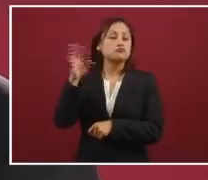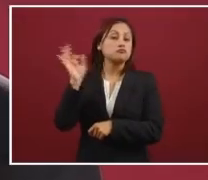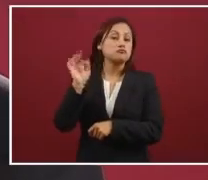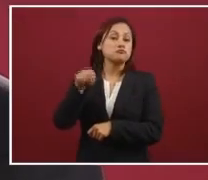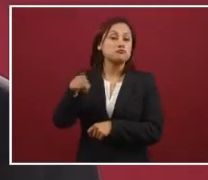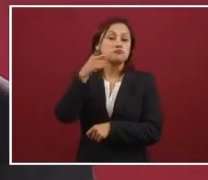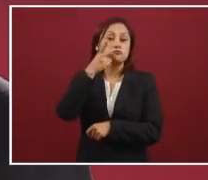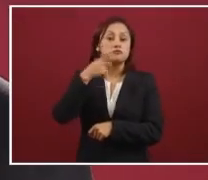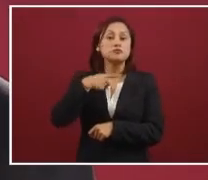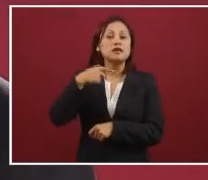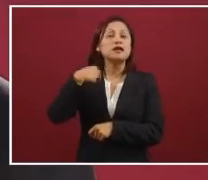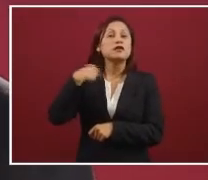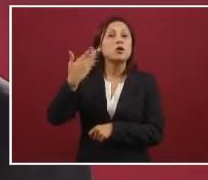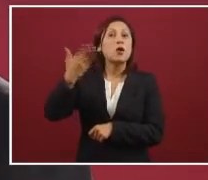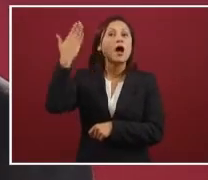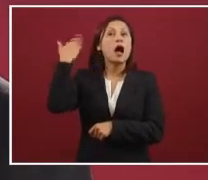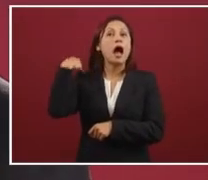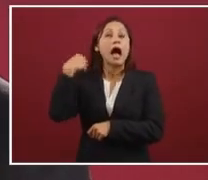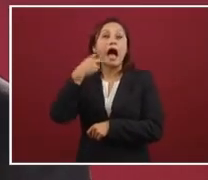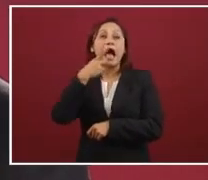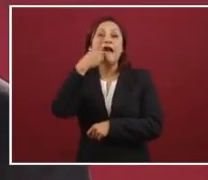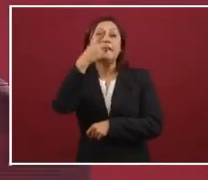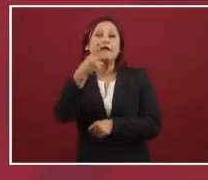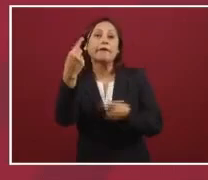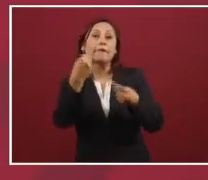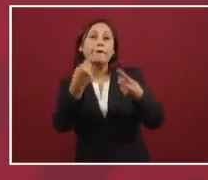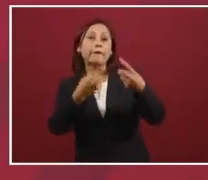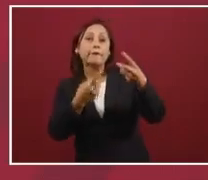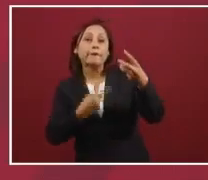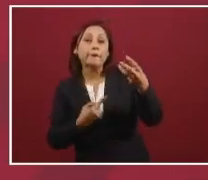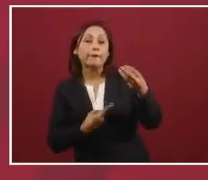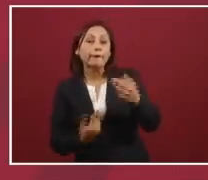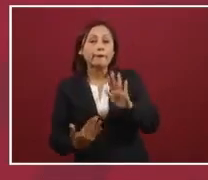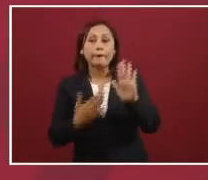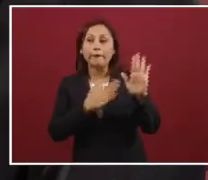se iban a hacer tales cosas y no está cumpliendo.